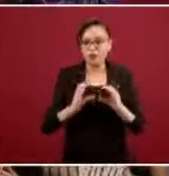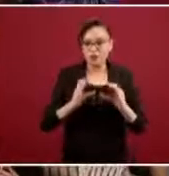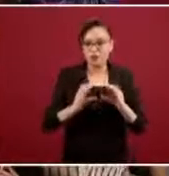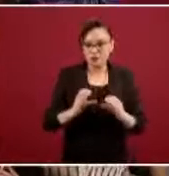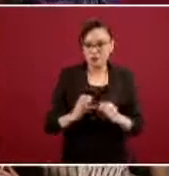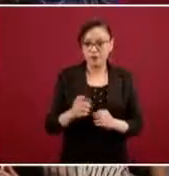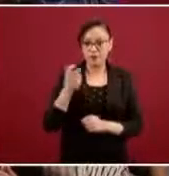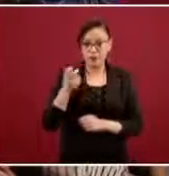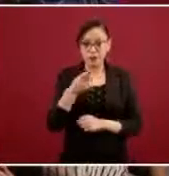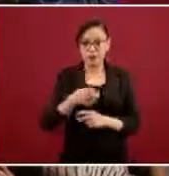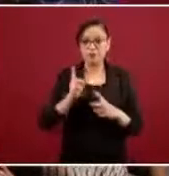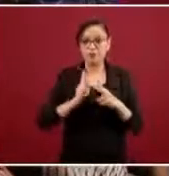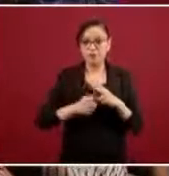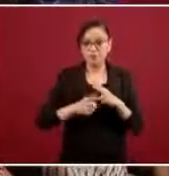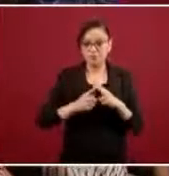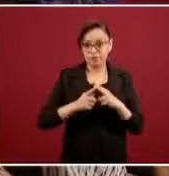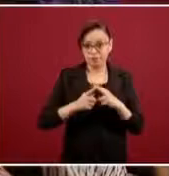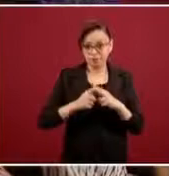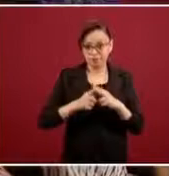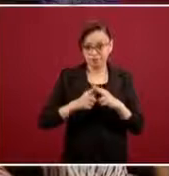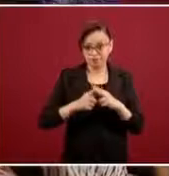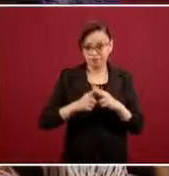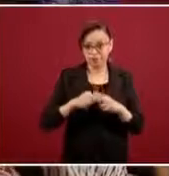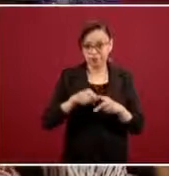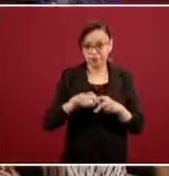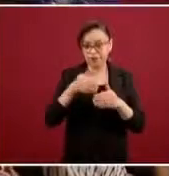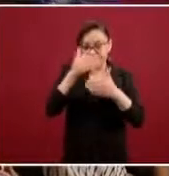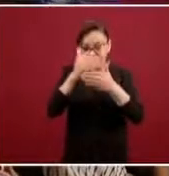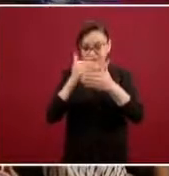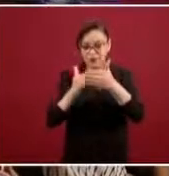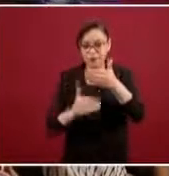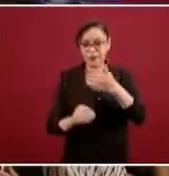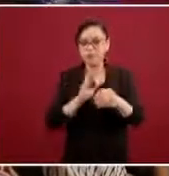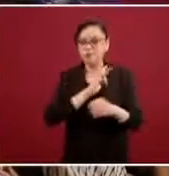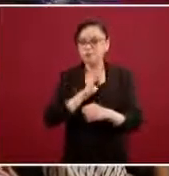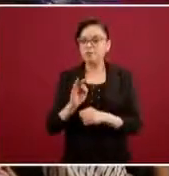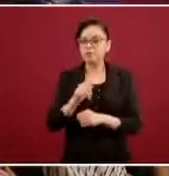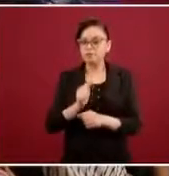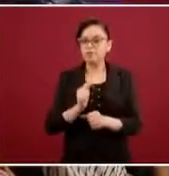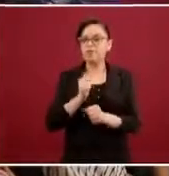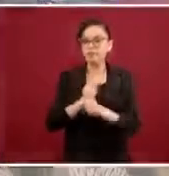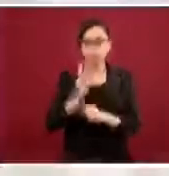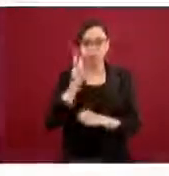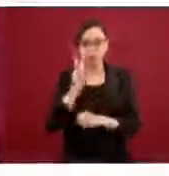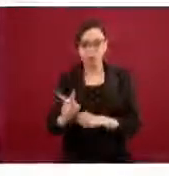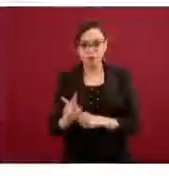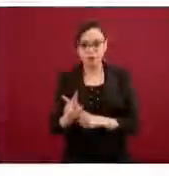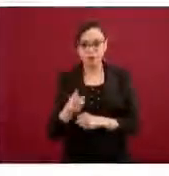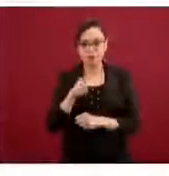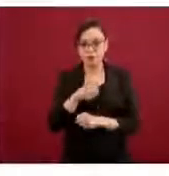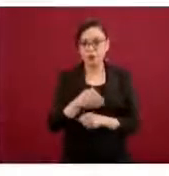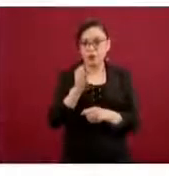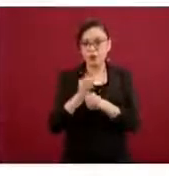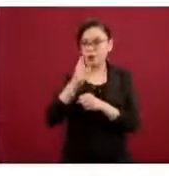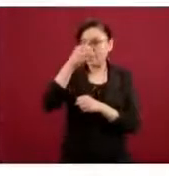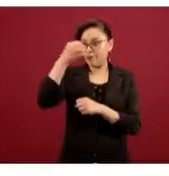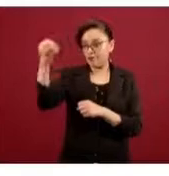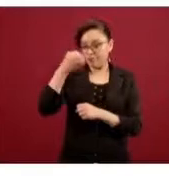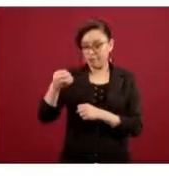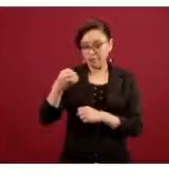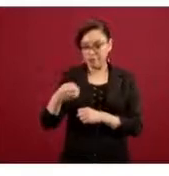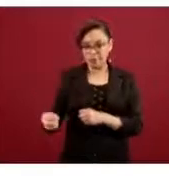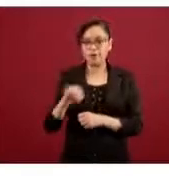de esto estará haciendo cálculos y querrá ver si efectivamente estas multiplicaciones que he relatado coinciden con